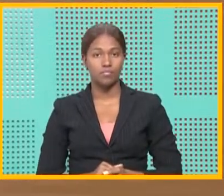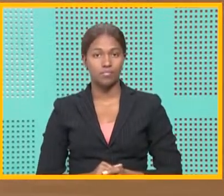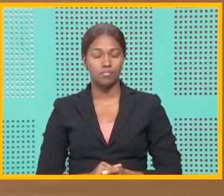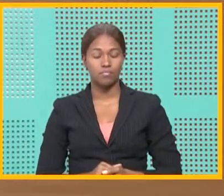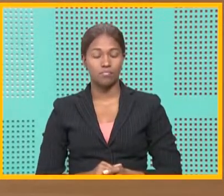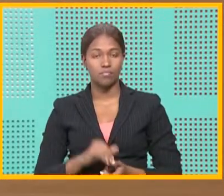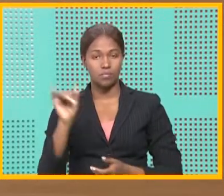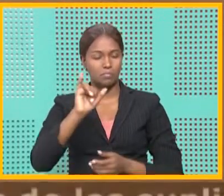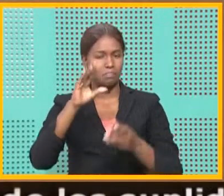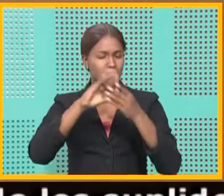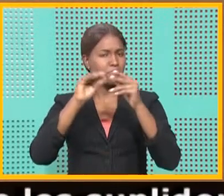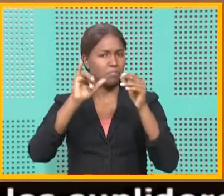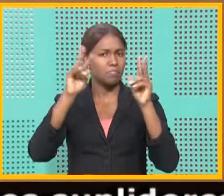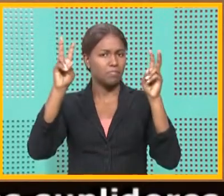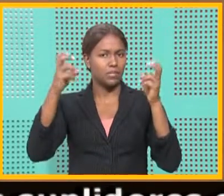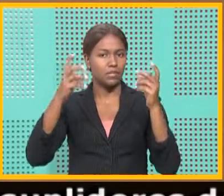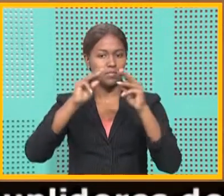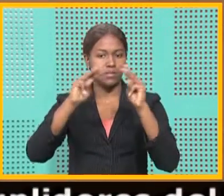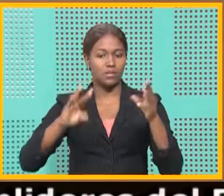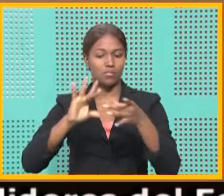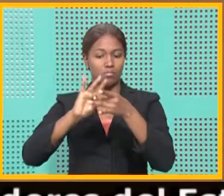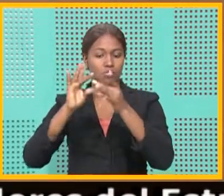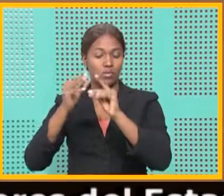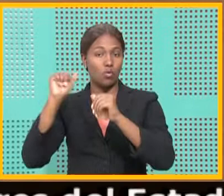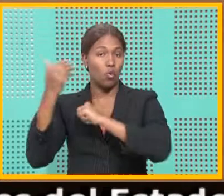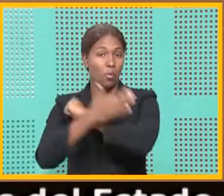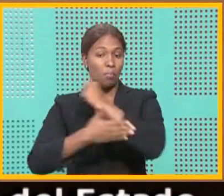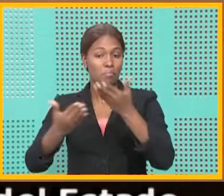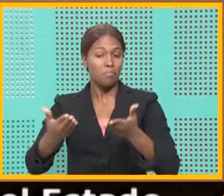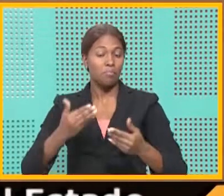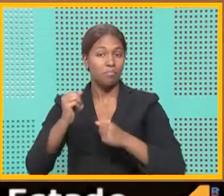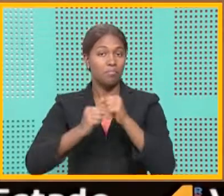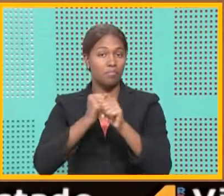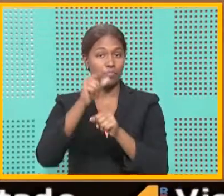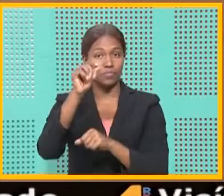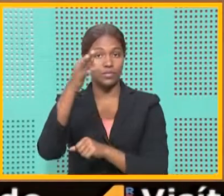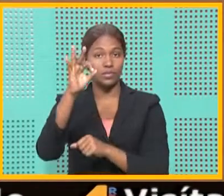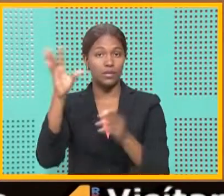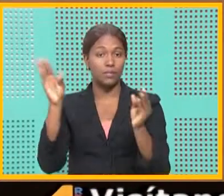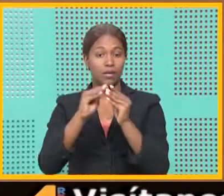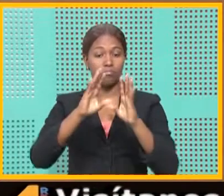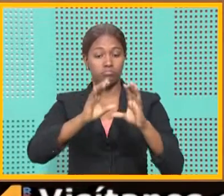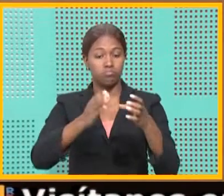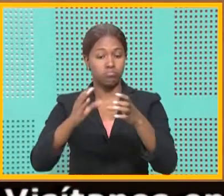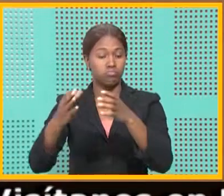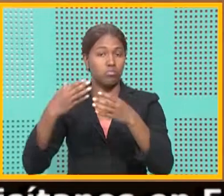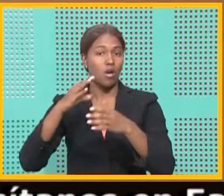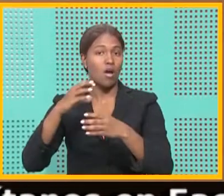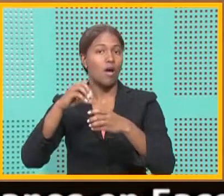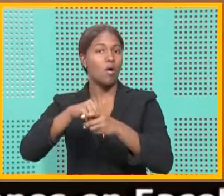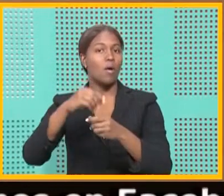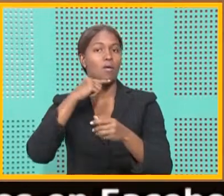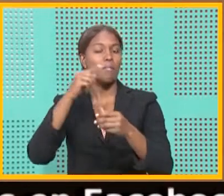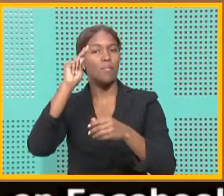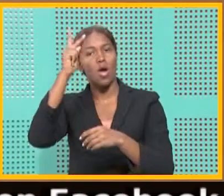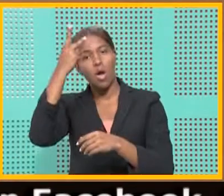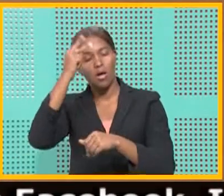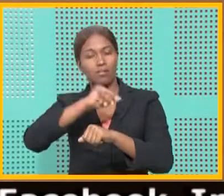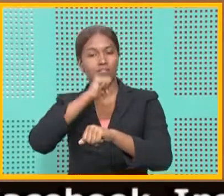A propósito del tema, el Ministerio de Relaciones Exteriores recibió en 2019 más de 39 delegaciones oficiales como parte de la